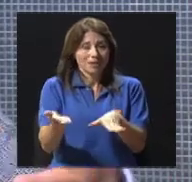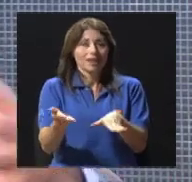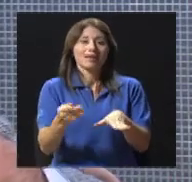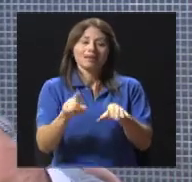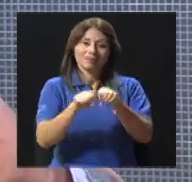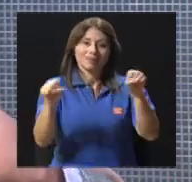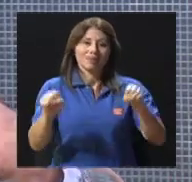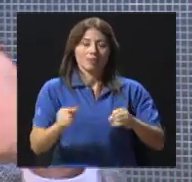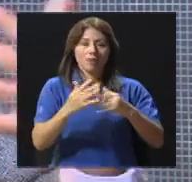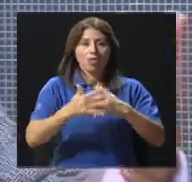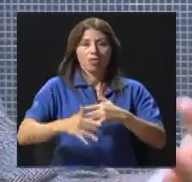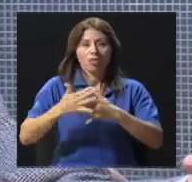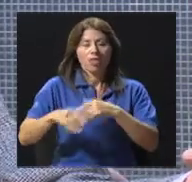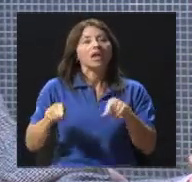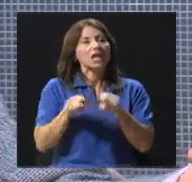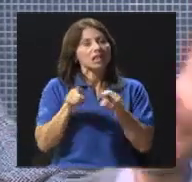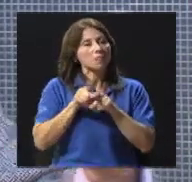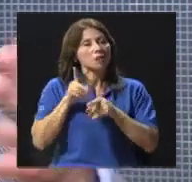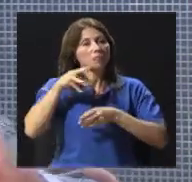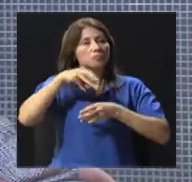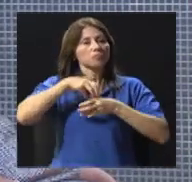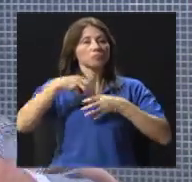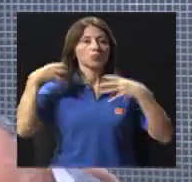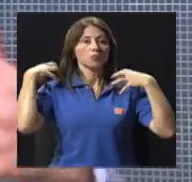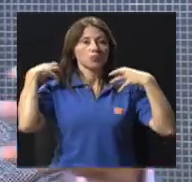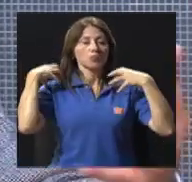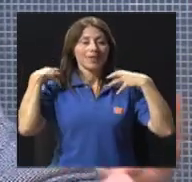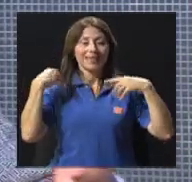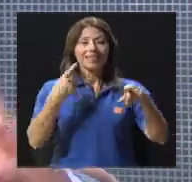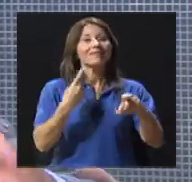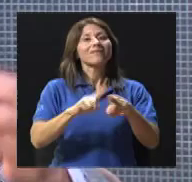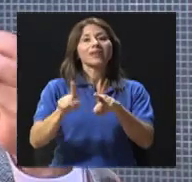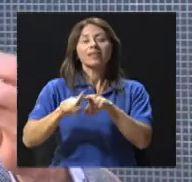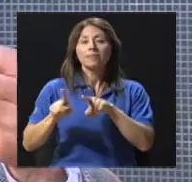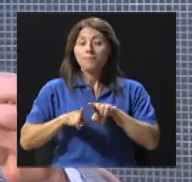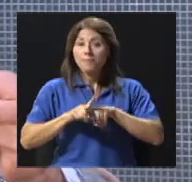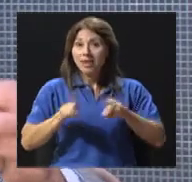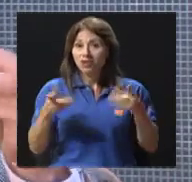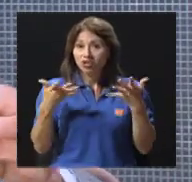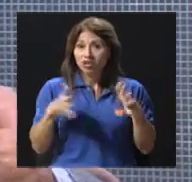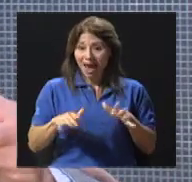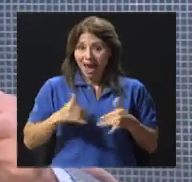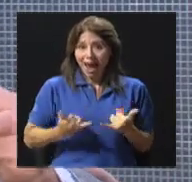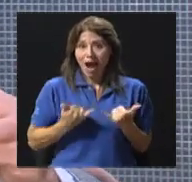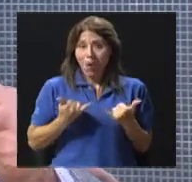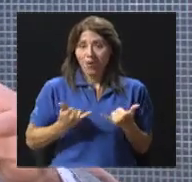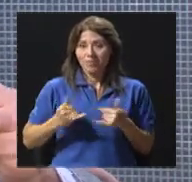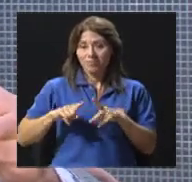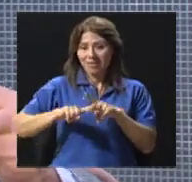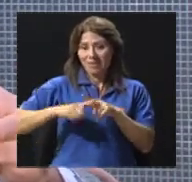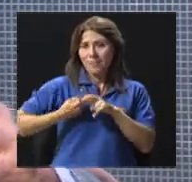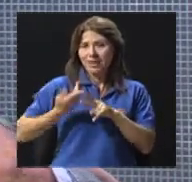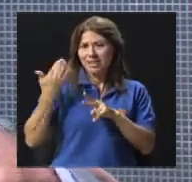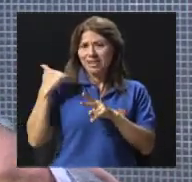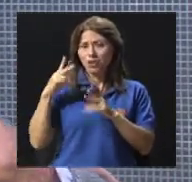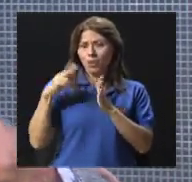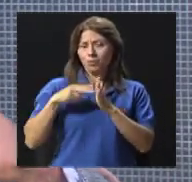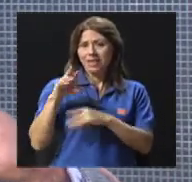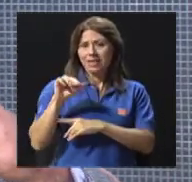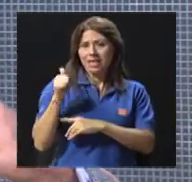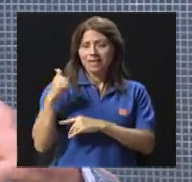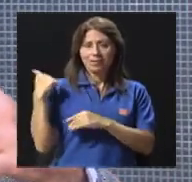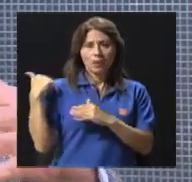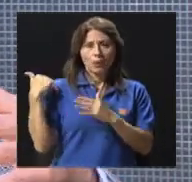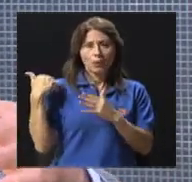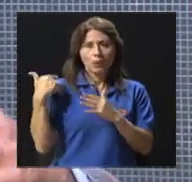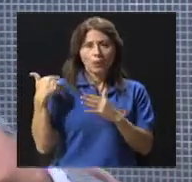también incluyen afecciones cardiopulmonares y del sistema vascular periférico, pero el cáncer ya hoy día, a partir del año 2010 y